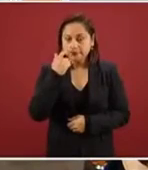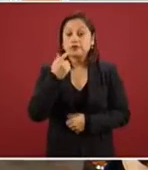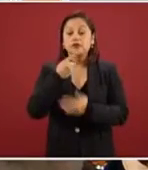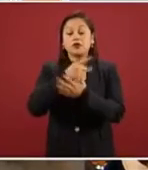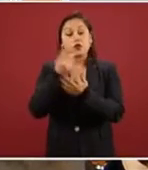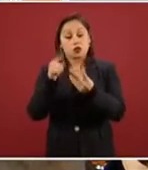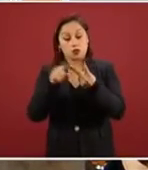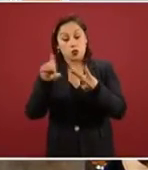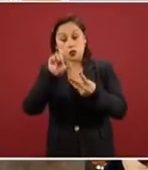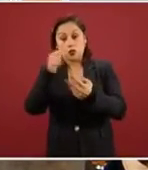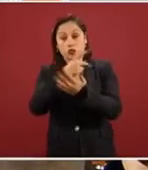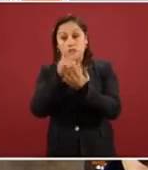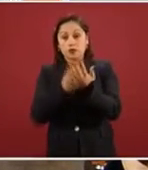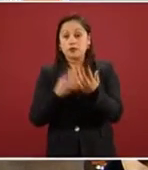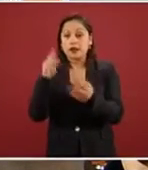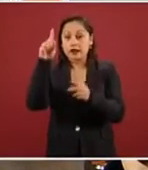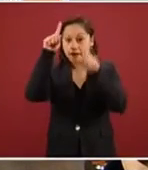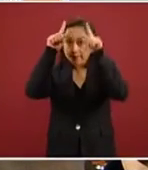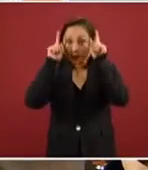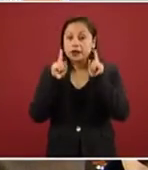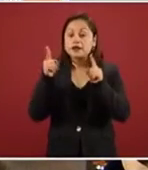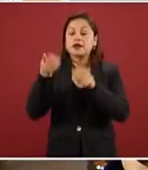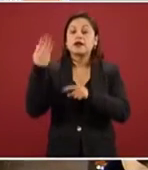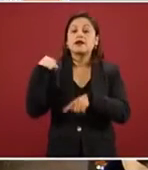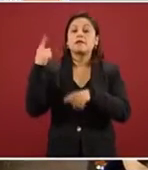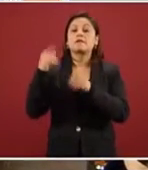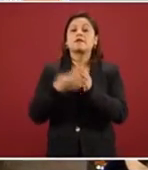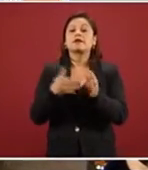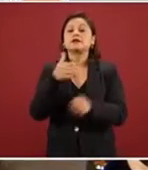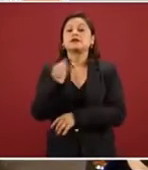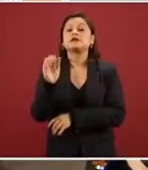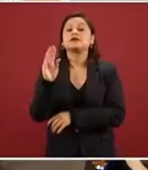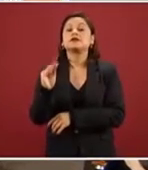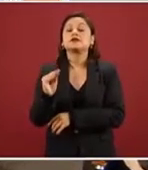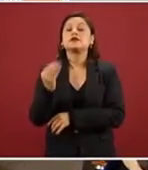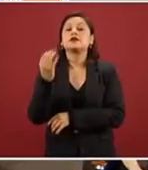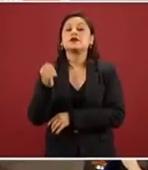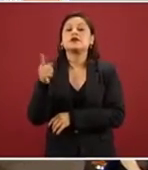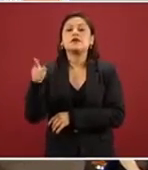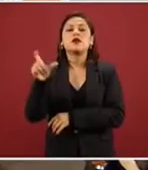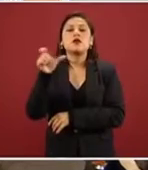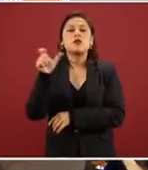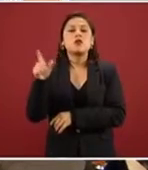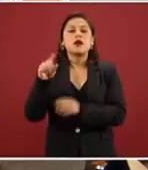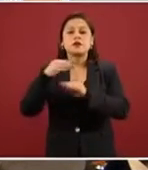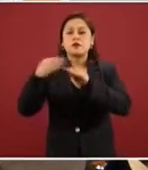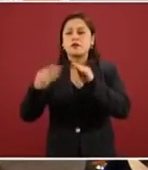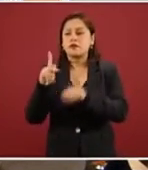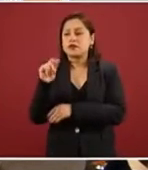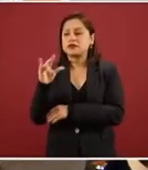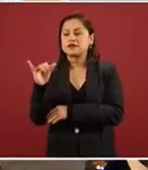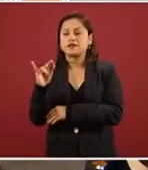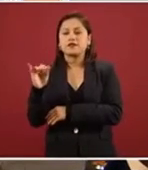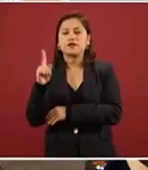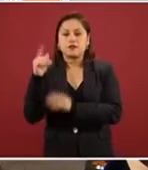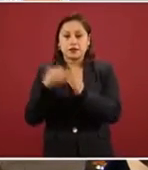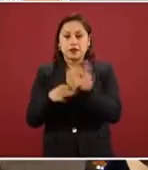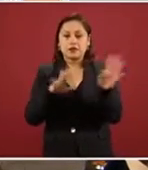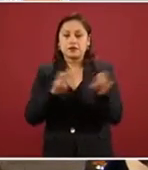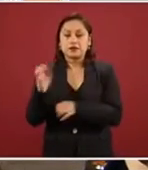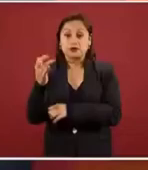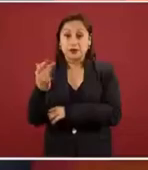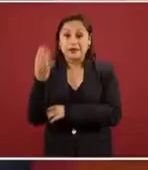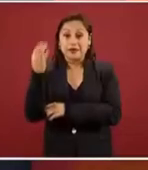El Plan Marina nace en 1959 con ese huracán que se tuvo en la costa Pacífico en 1959. Esa es la